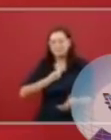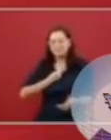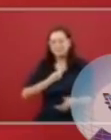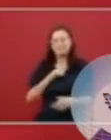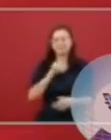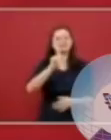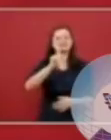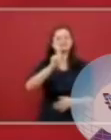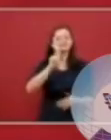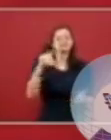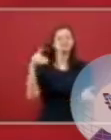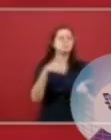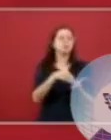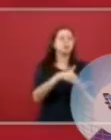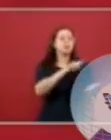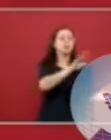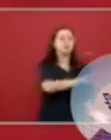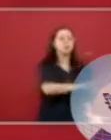70,000 barriles.